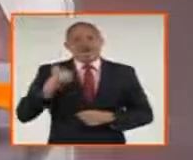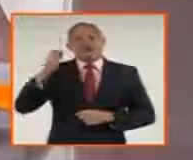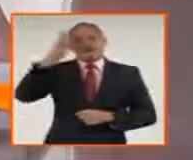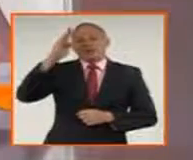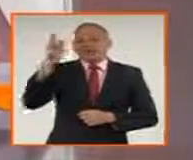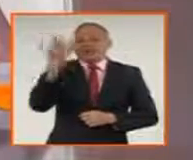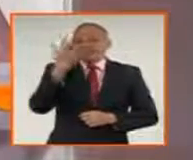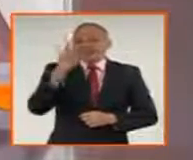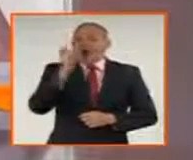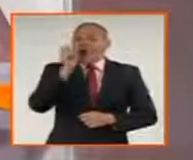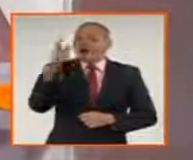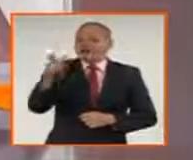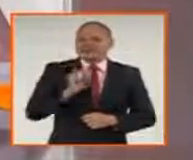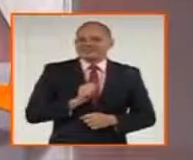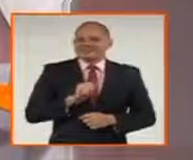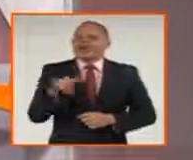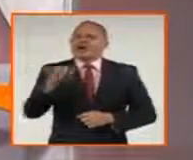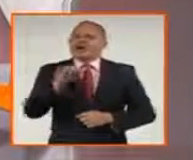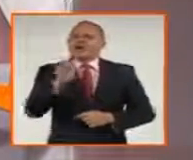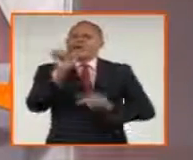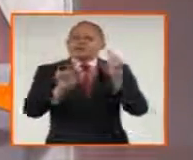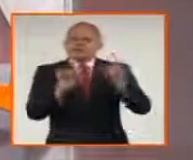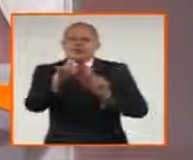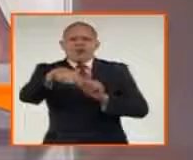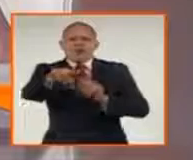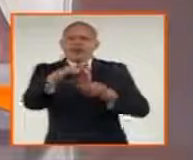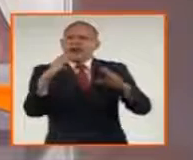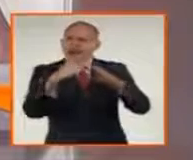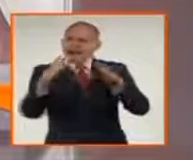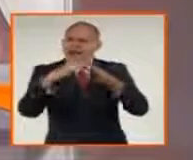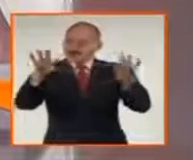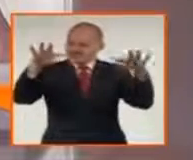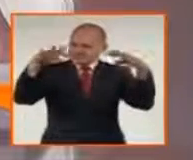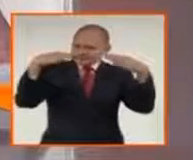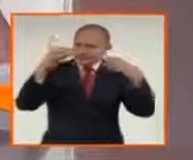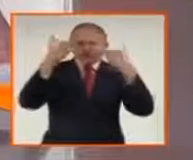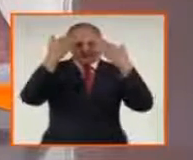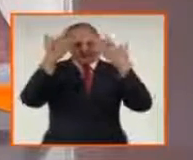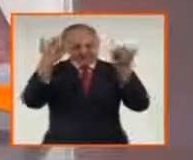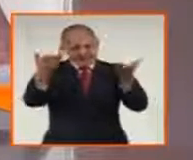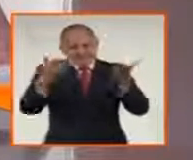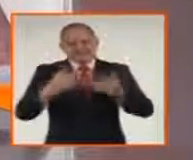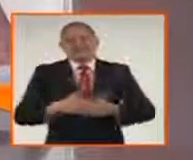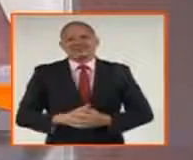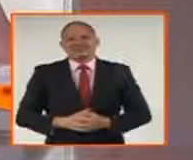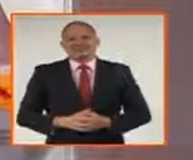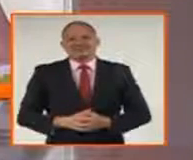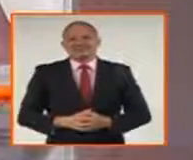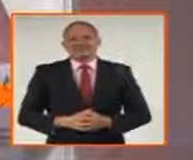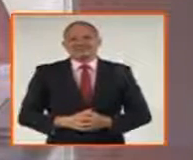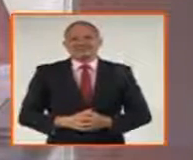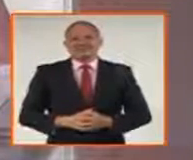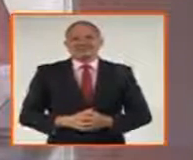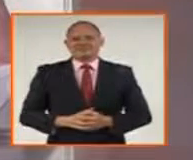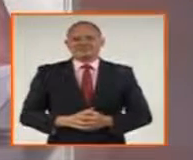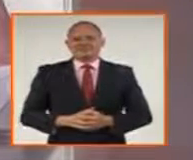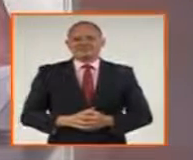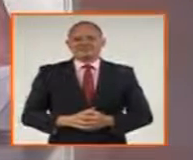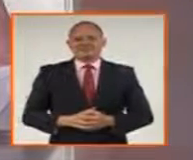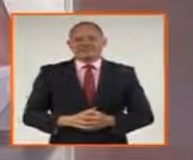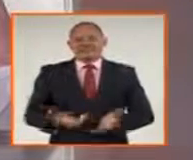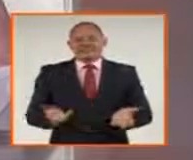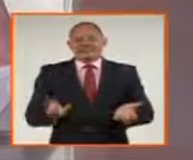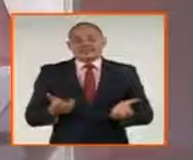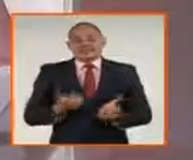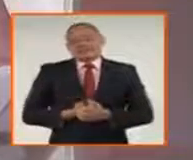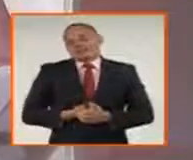acompaña y a todos los radioescuchas y televidentes que están pendientes de esta mesa. Este es el